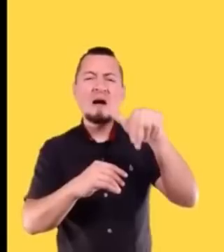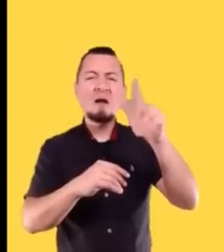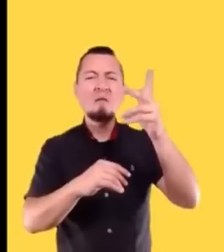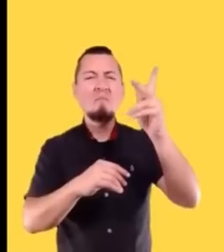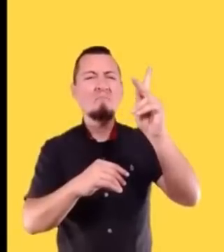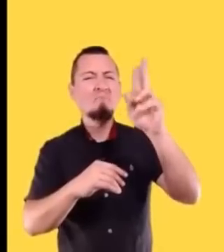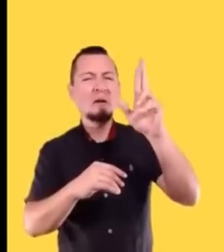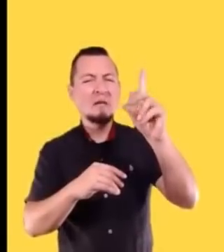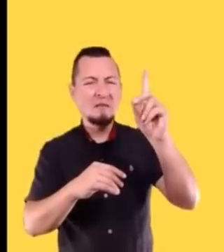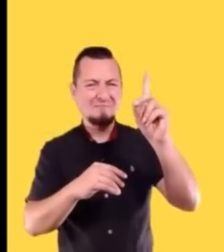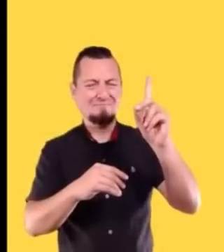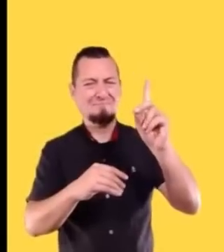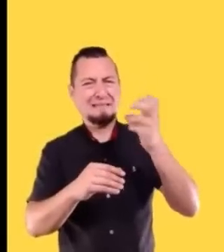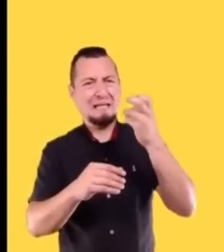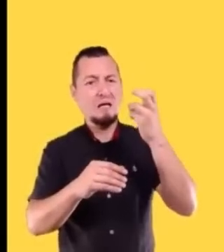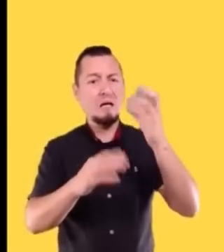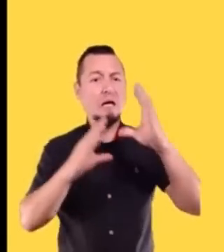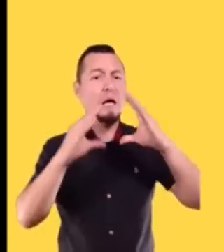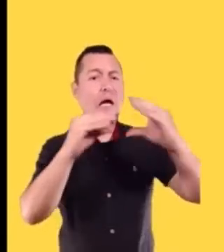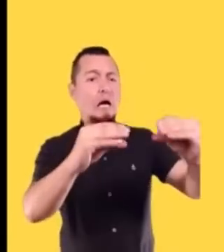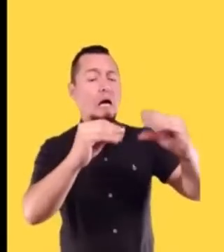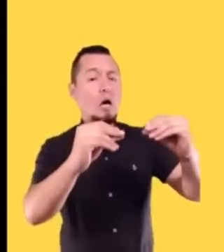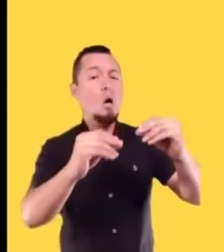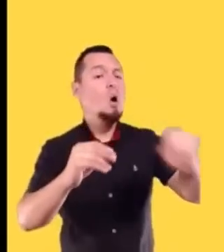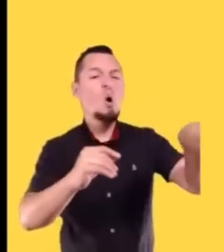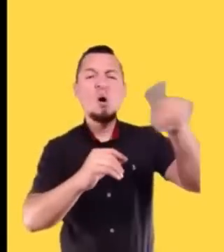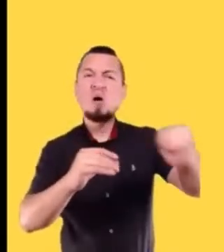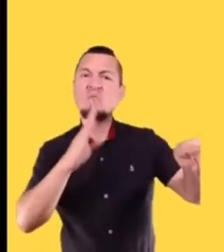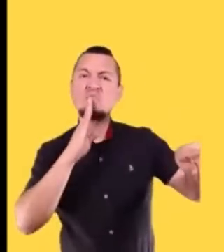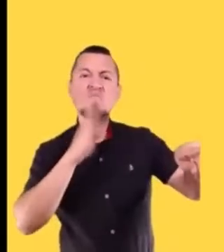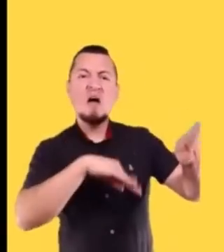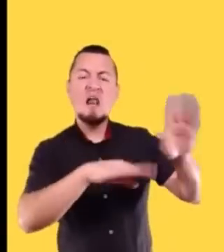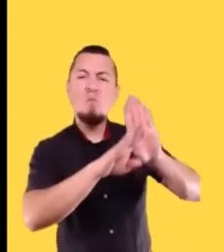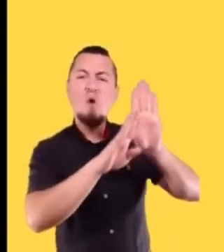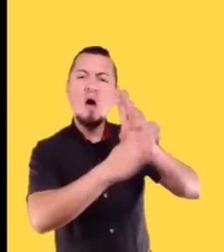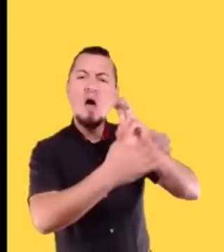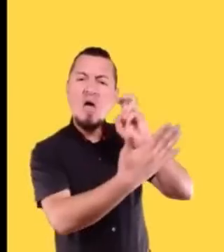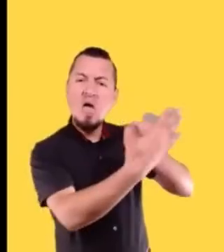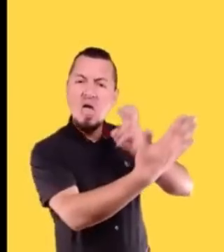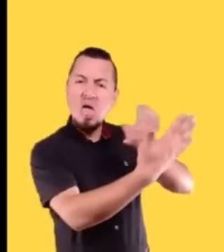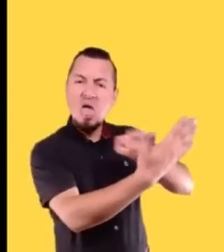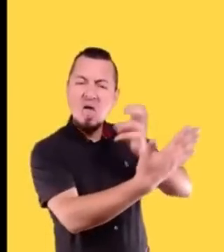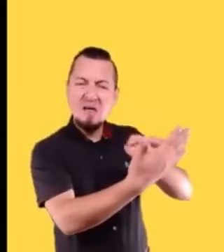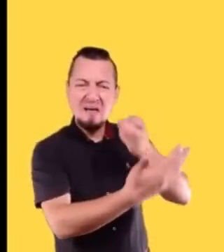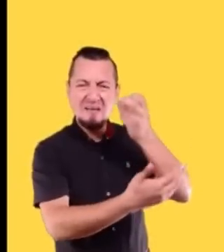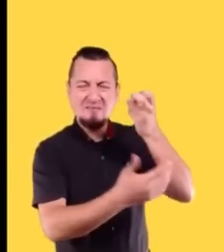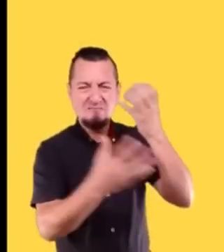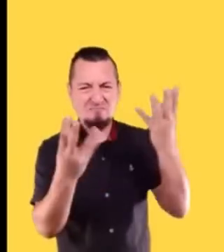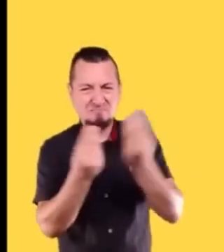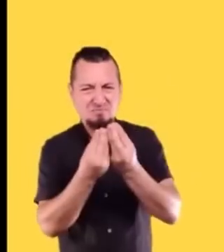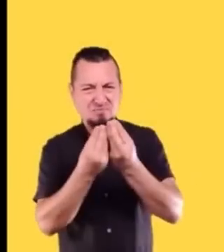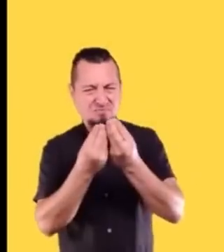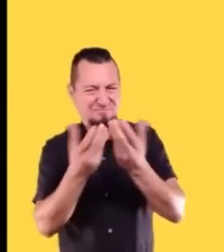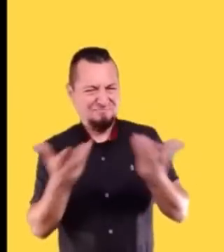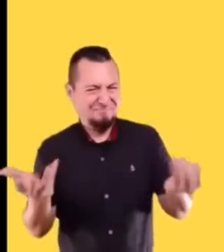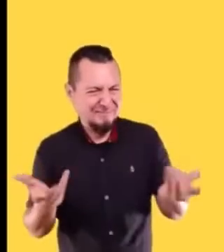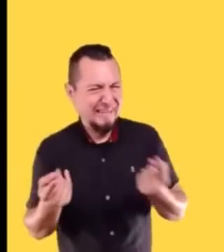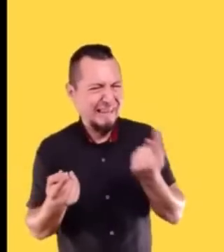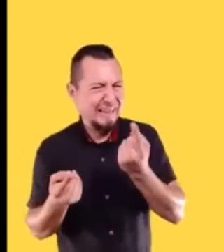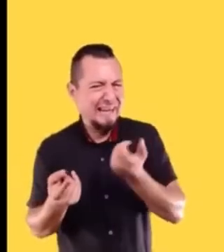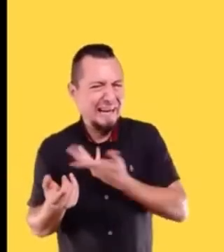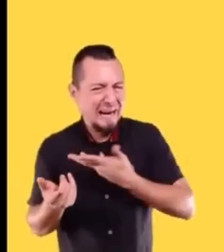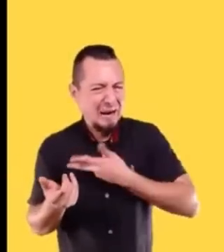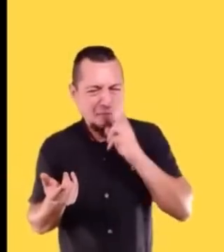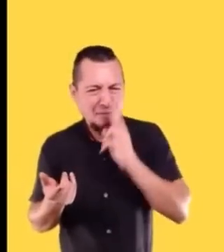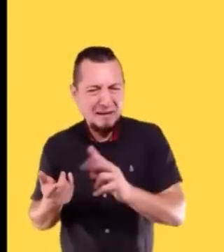entre nuestros docentes, pero también hemos podido constatar el compromiso que tienen con su formación. Actualmente el 75% de